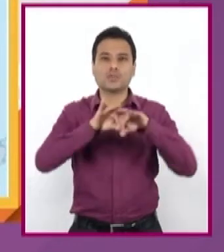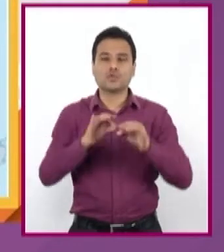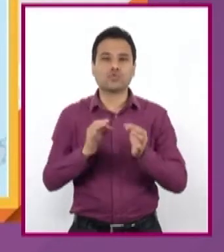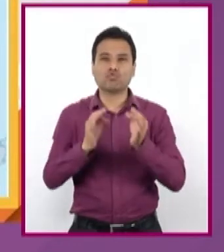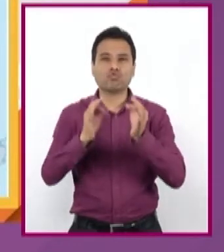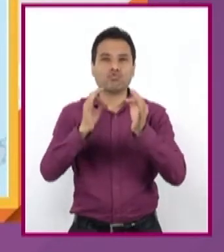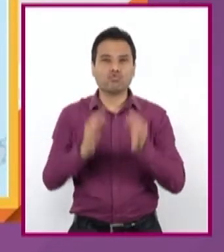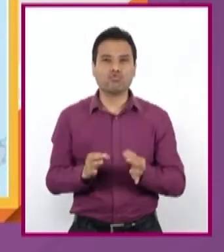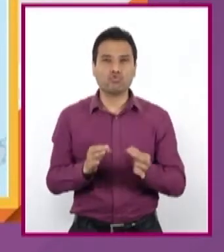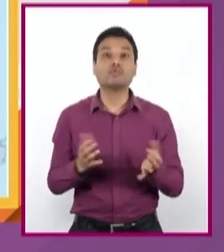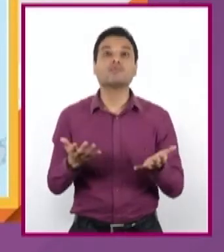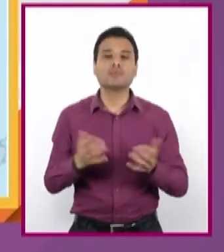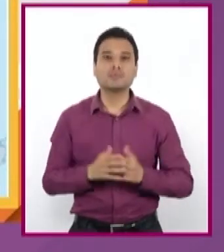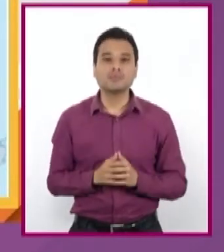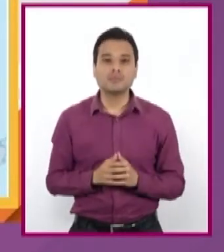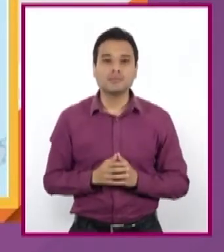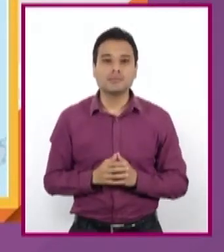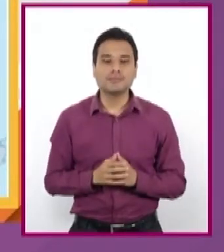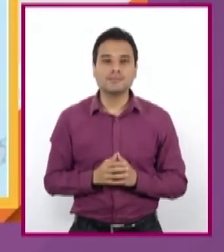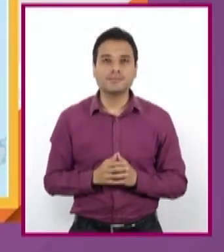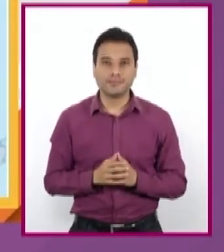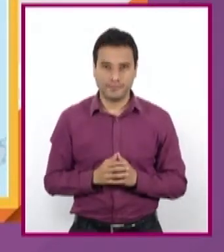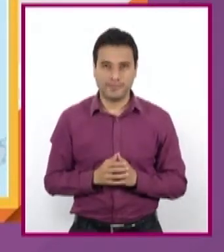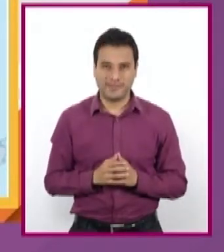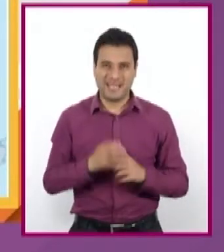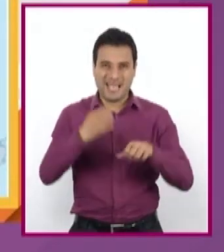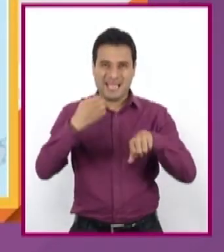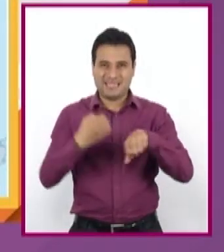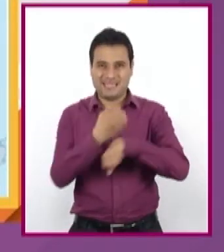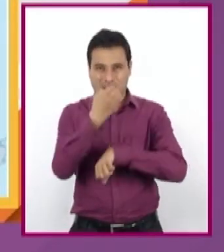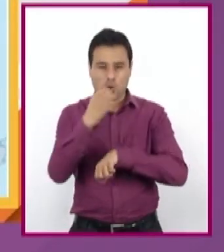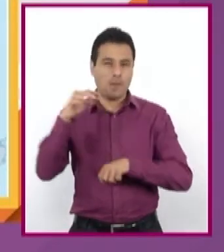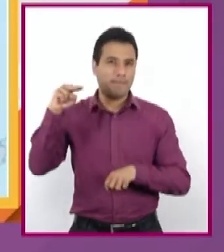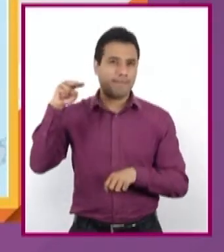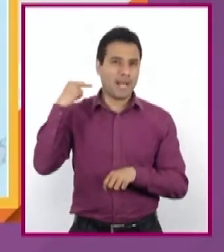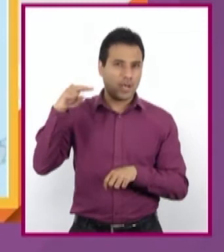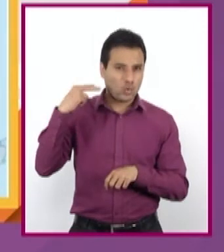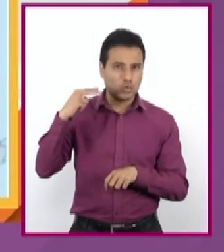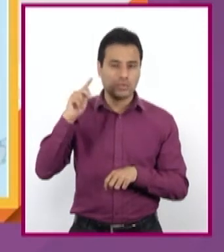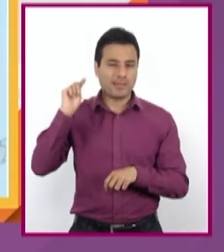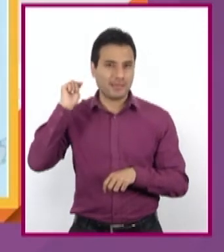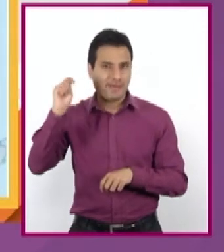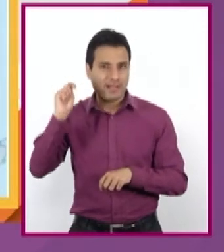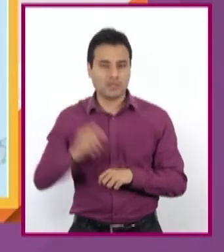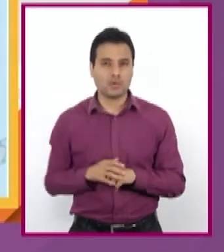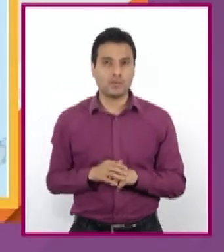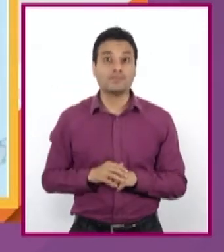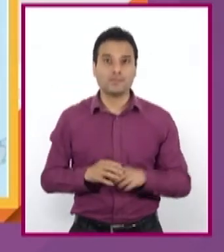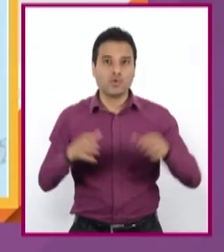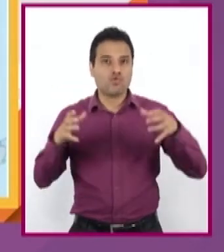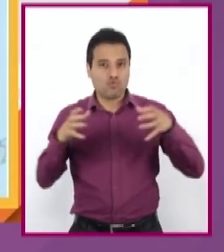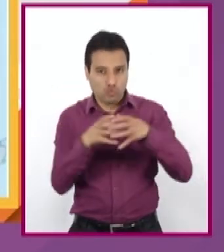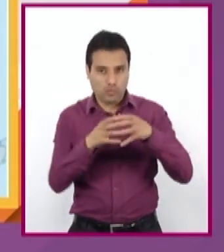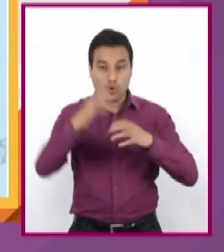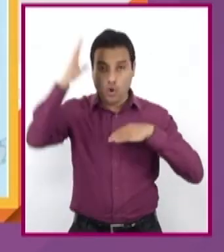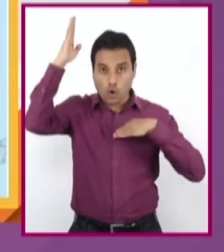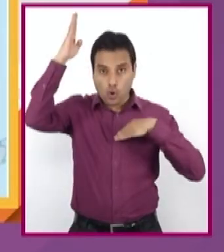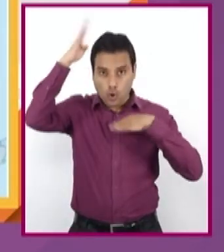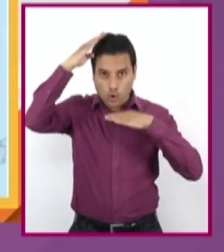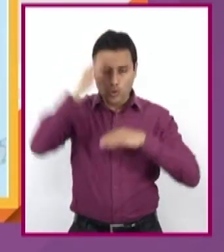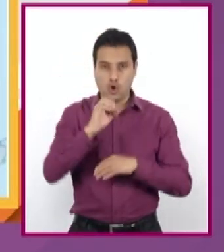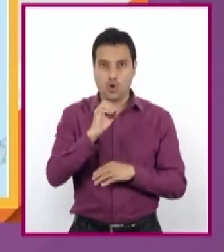del Golfo de México, particularmente entre los estados de Veracruz y Tabasco, fue la cultura olmeca, la